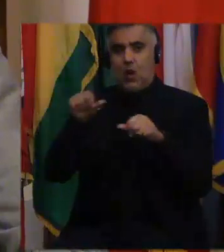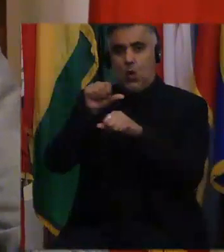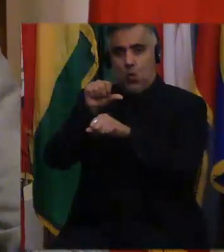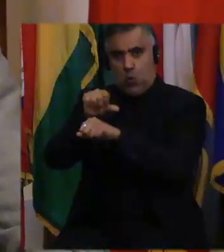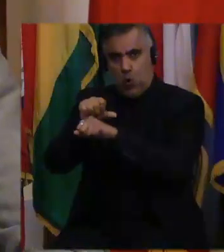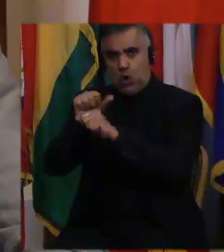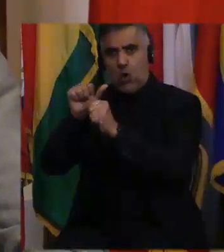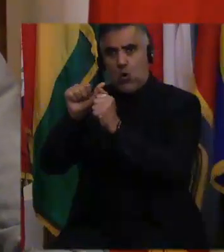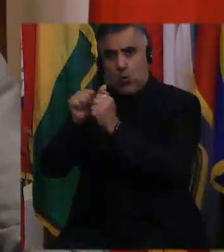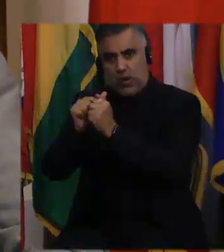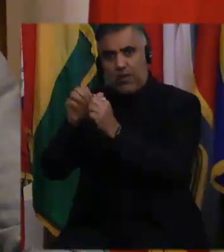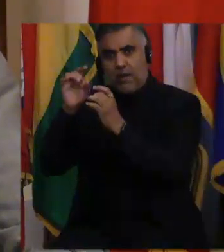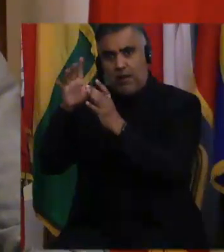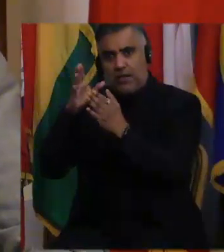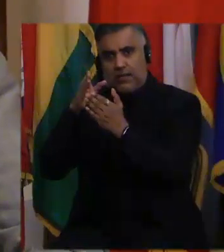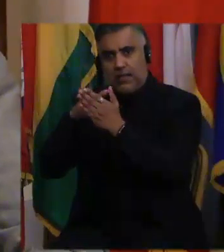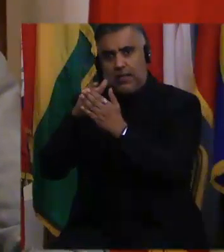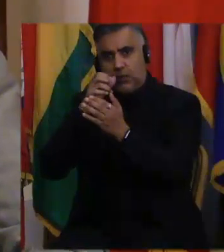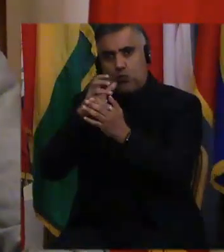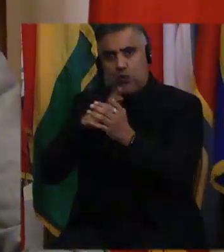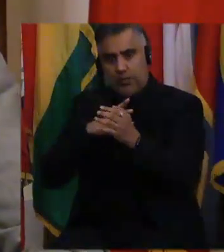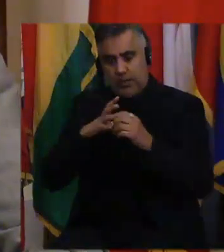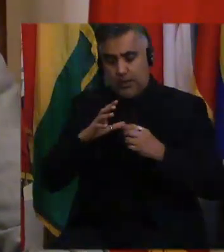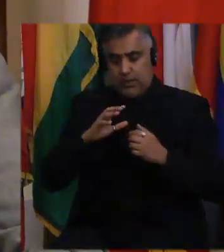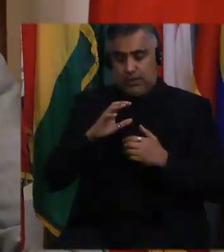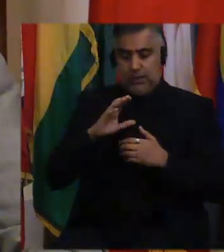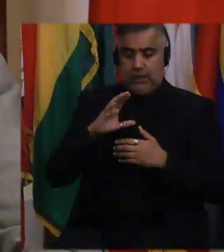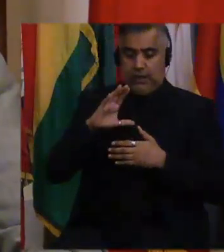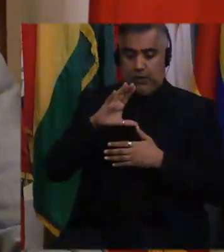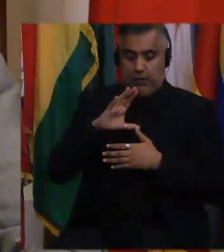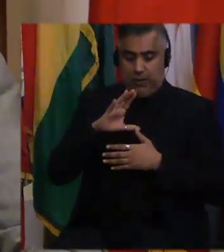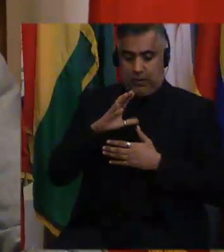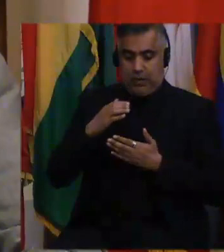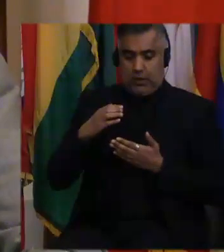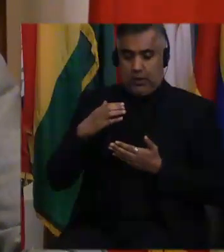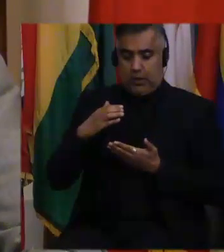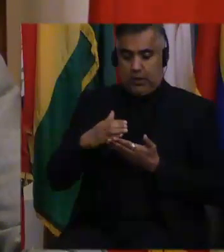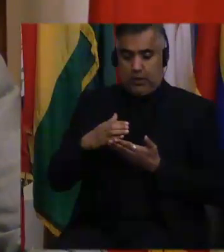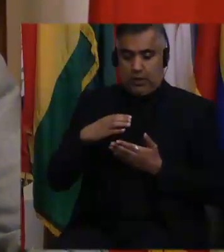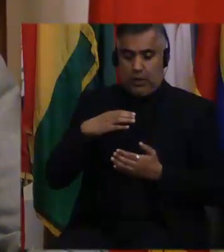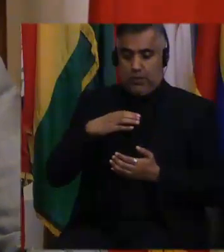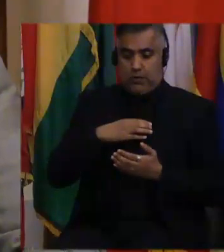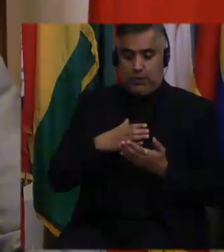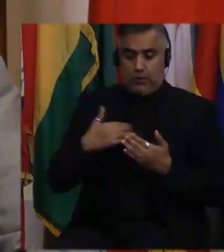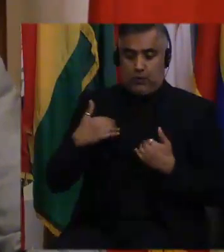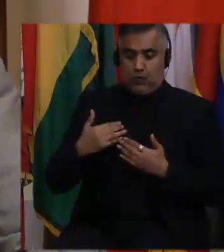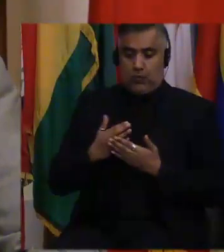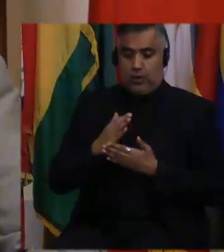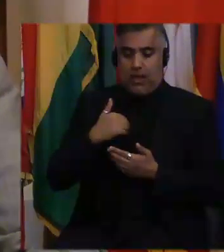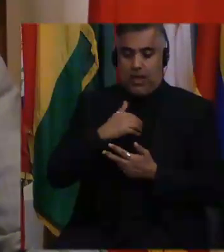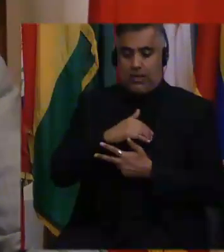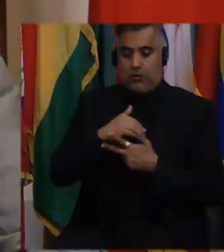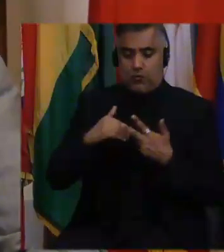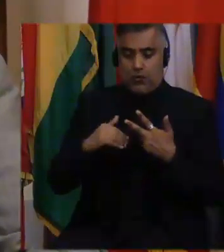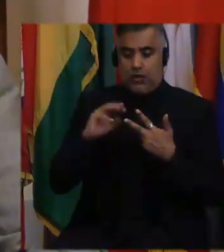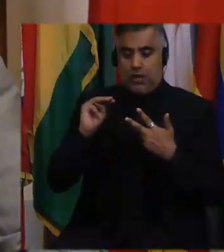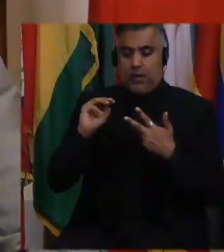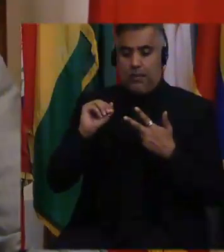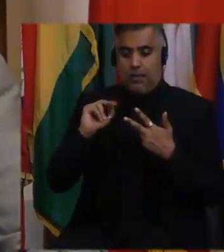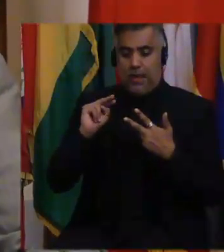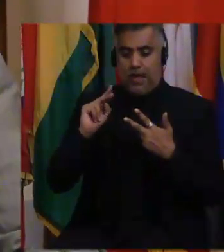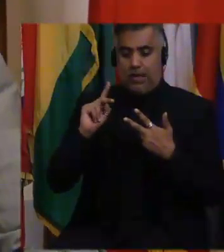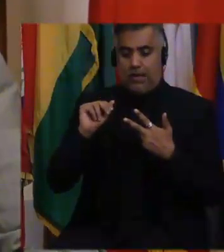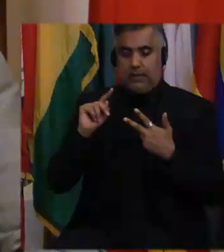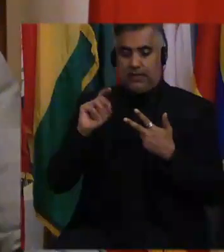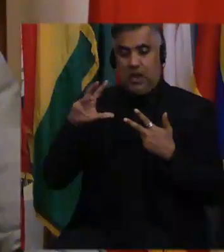La Comisión Interamericana tiene tres mandatos esenciales que están previstos en los documentos normativos de la